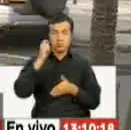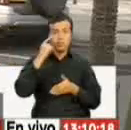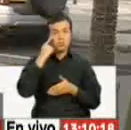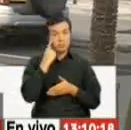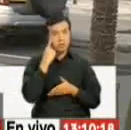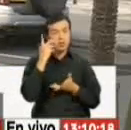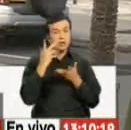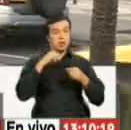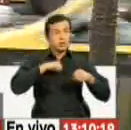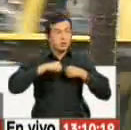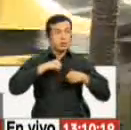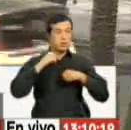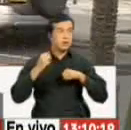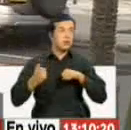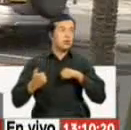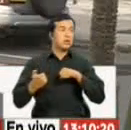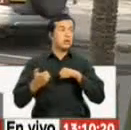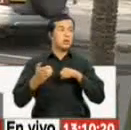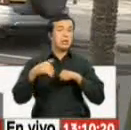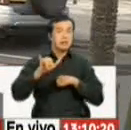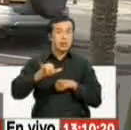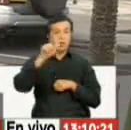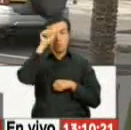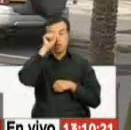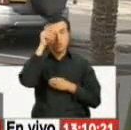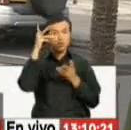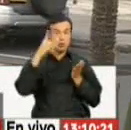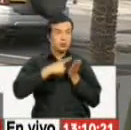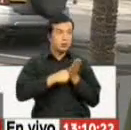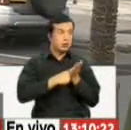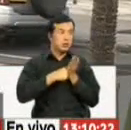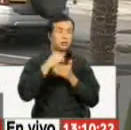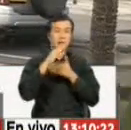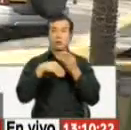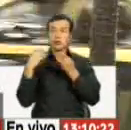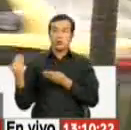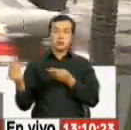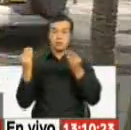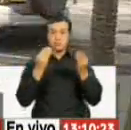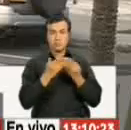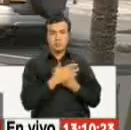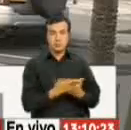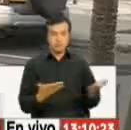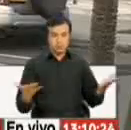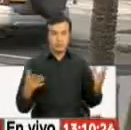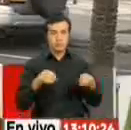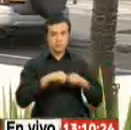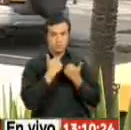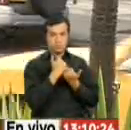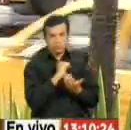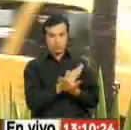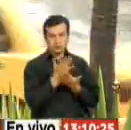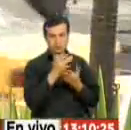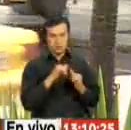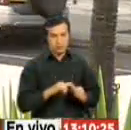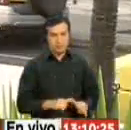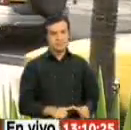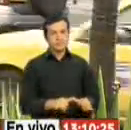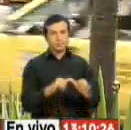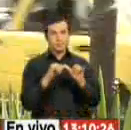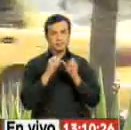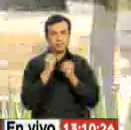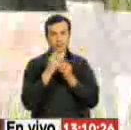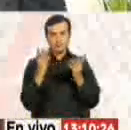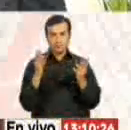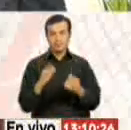podría ser tramitado incluso este fin de semana pues de ahí pasará nuevamente a la legislatura esta es la información desarrollada desde la